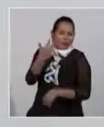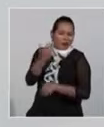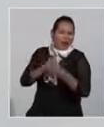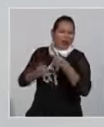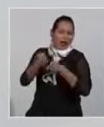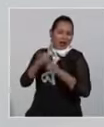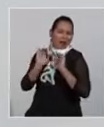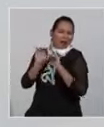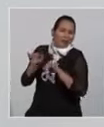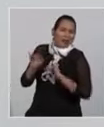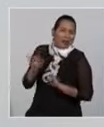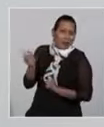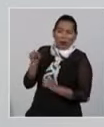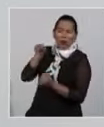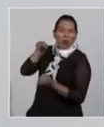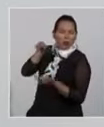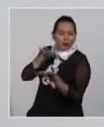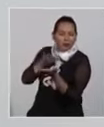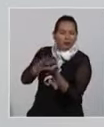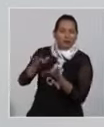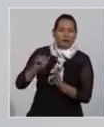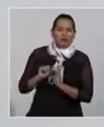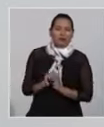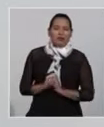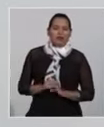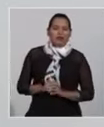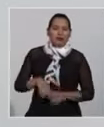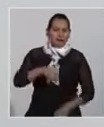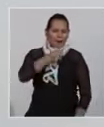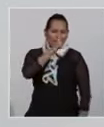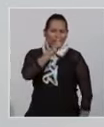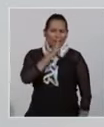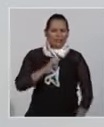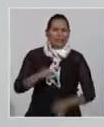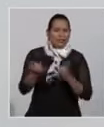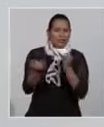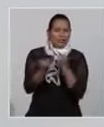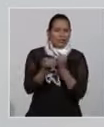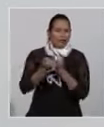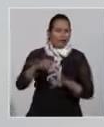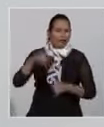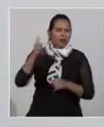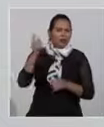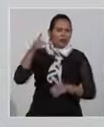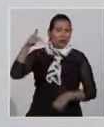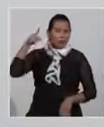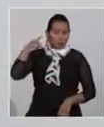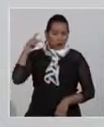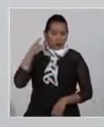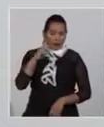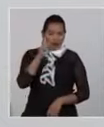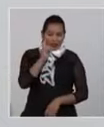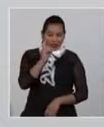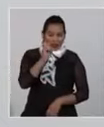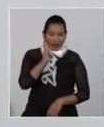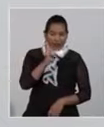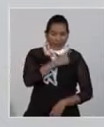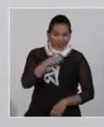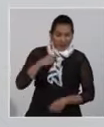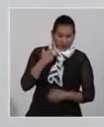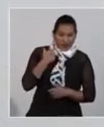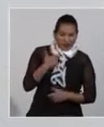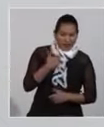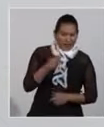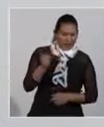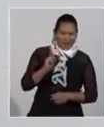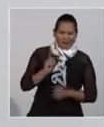apoyaba. También es mentira lo que están comentando acerca de que Puebla es un estado endeudado. Los gobiernos del PAN no han